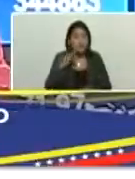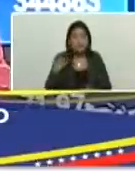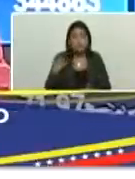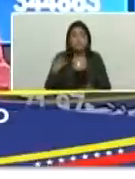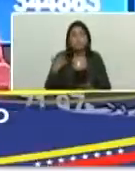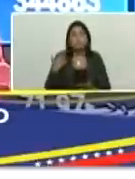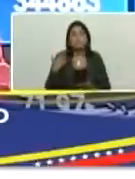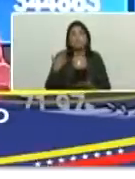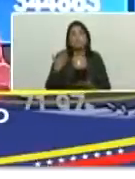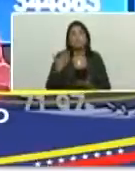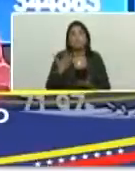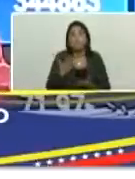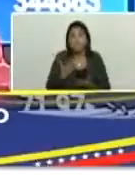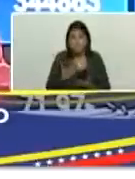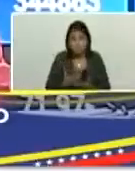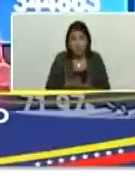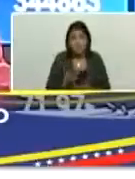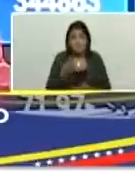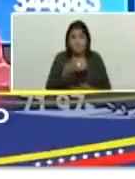lo que